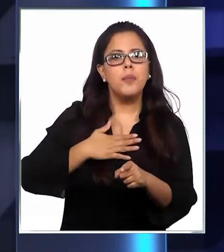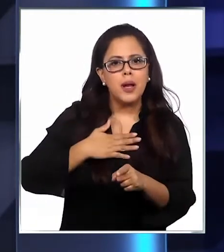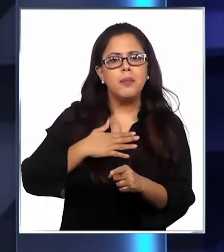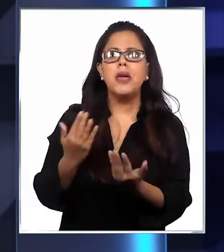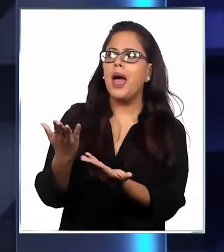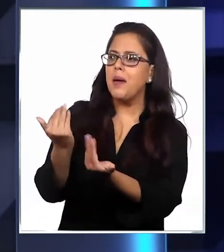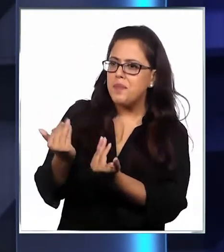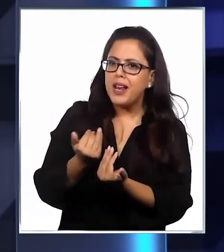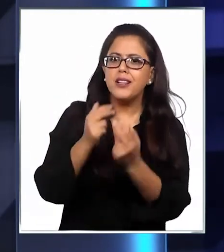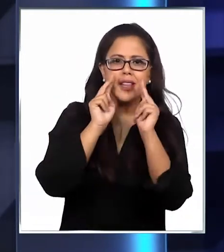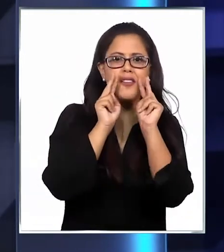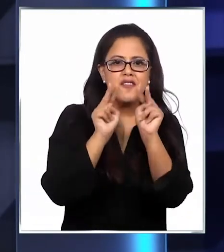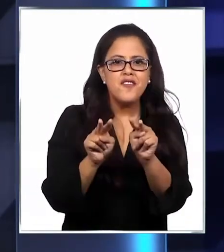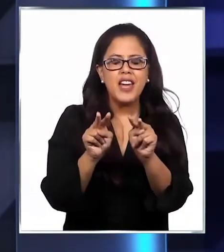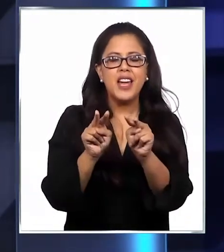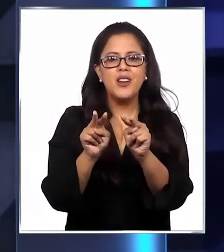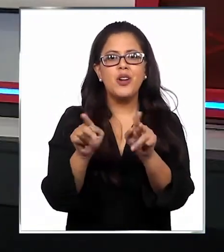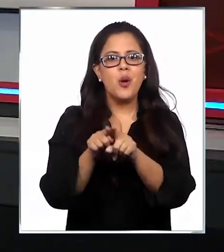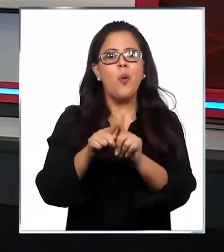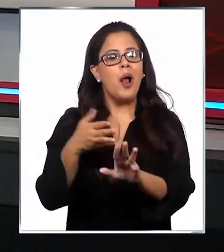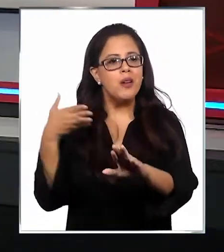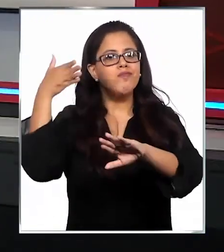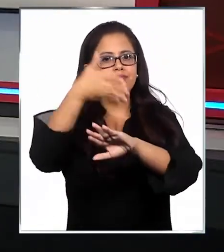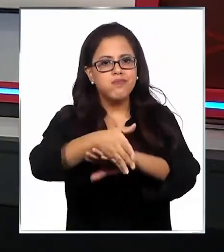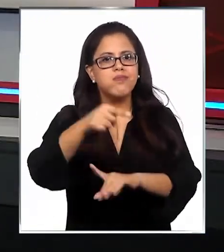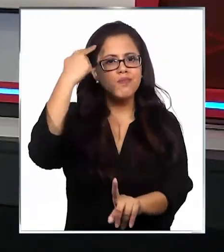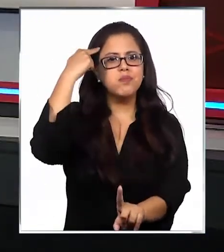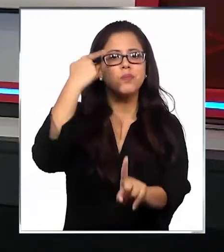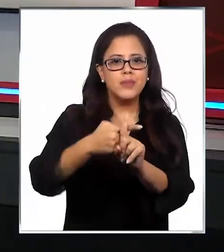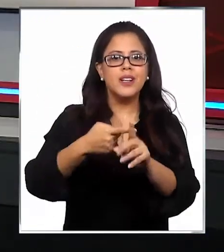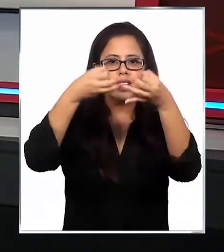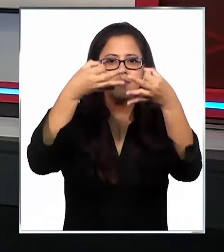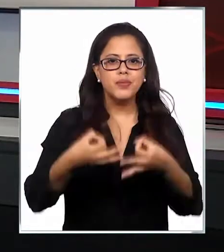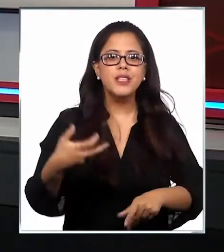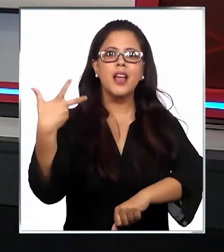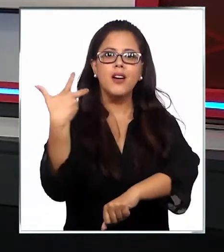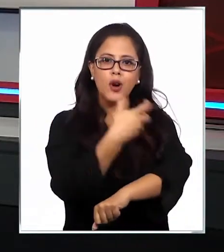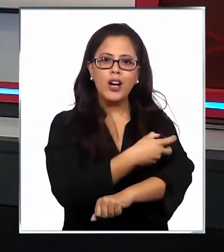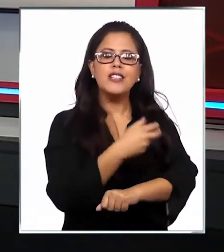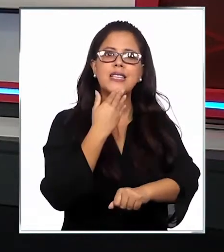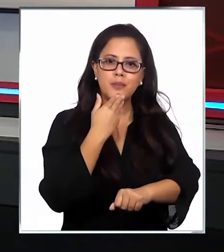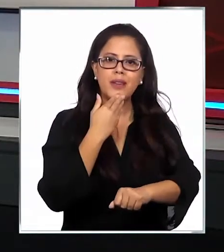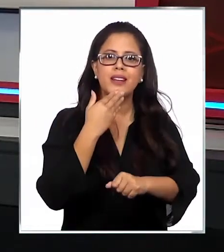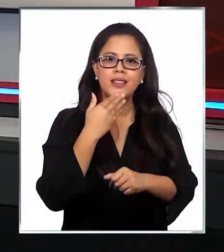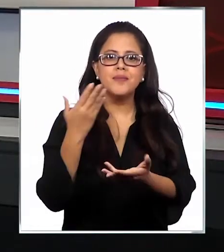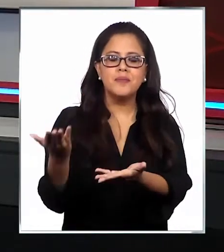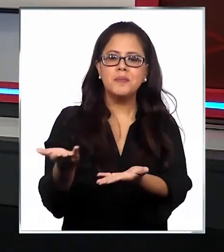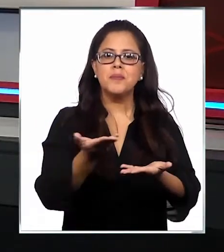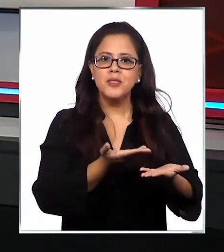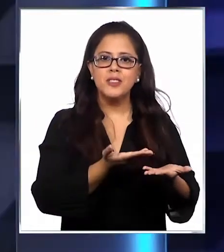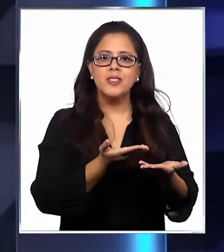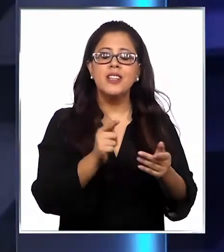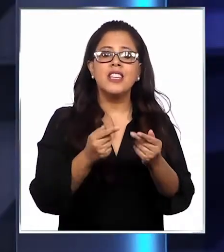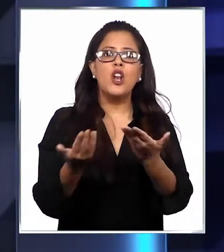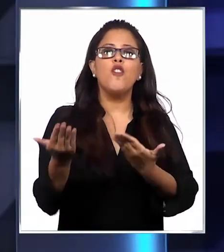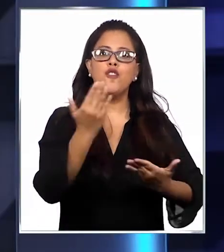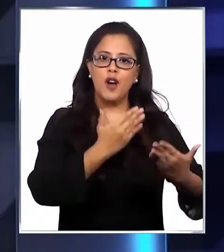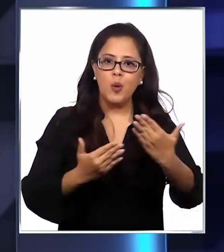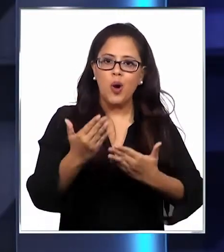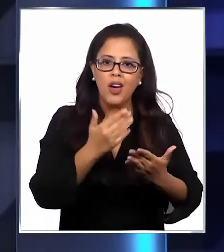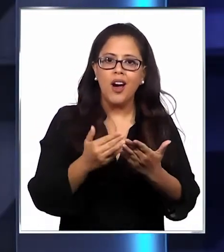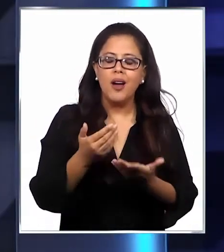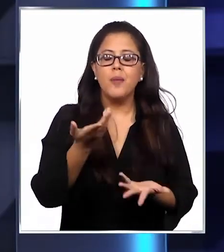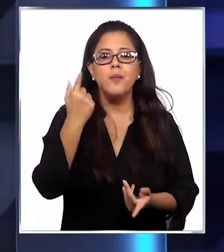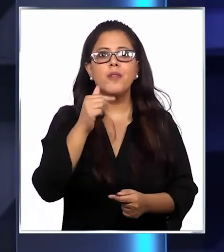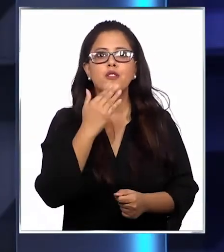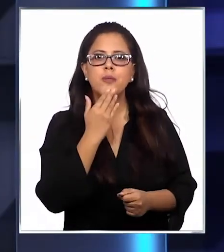en lo personal, verlos ir con tanto optimismo y tanta convicción a la vacunación, a recibir esta vacuna que los va a proteger de alguna